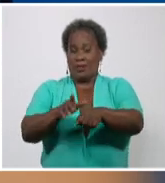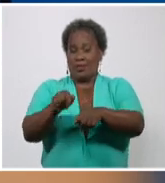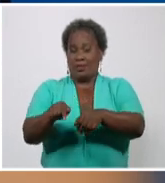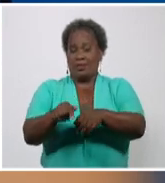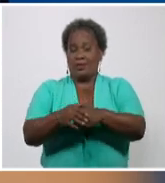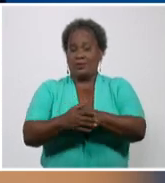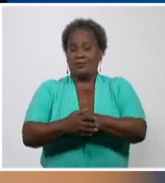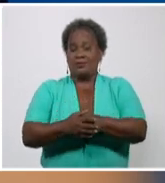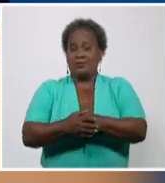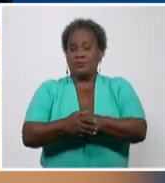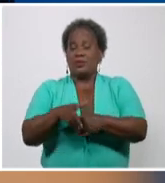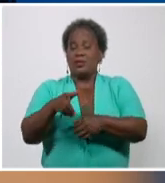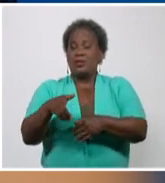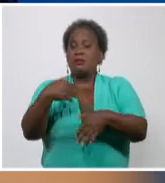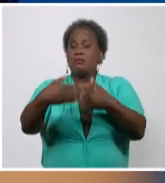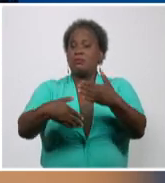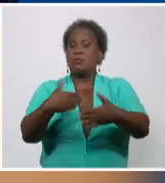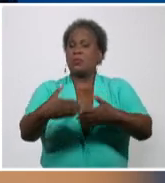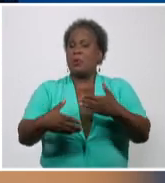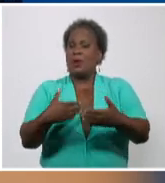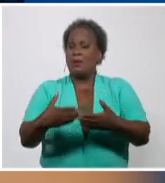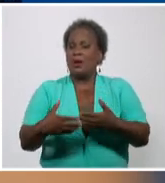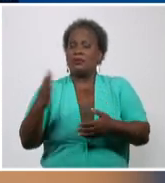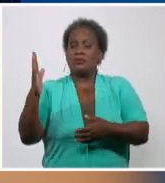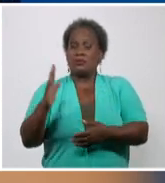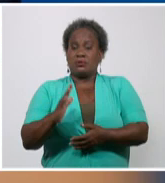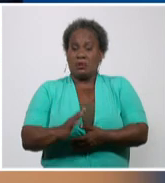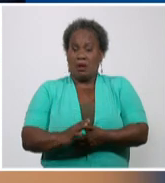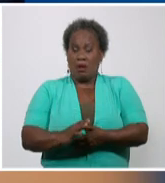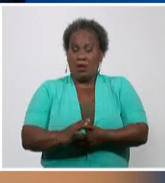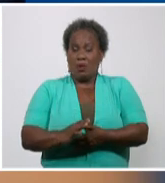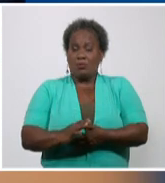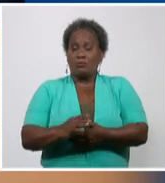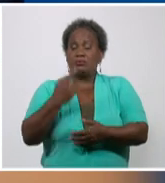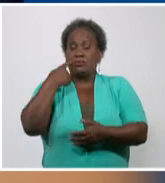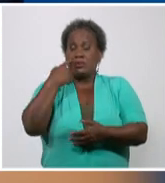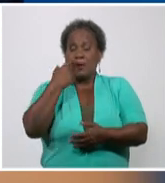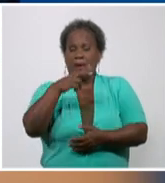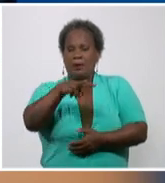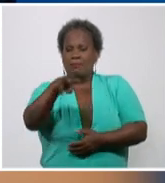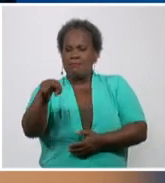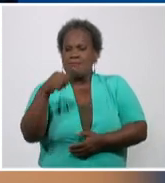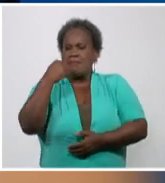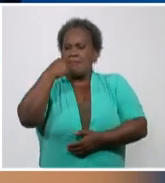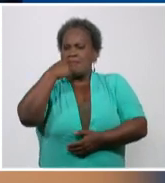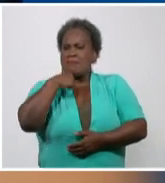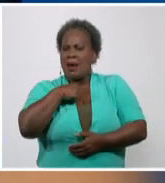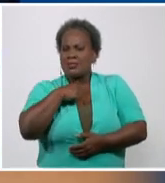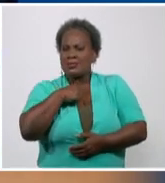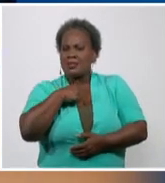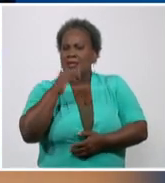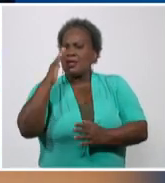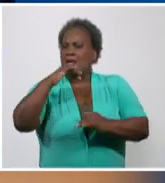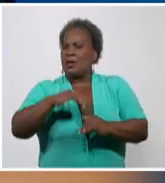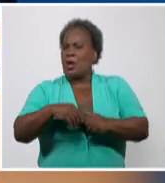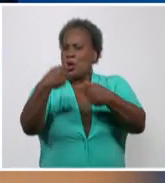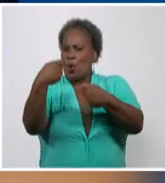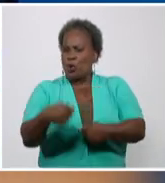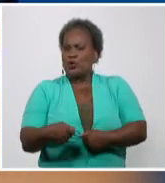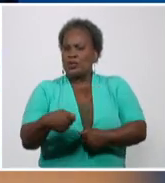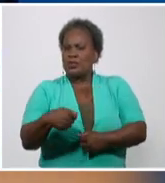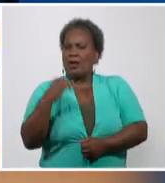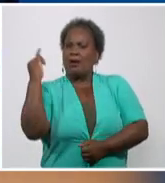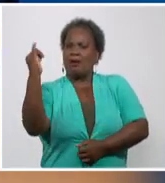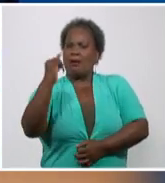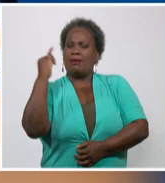COVID-19 y las crisis que ha exacerbado ponen aún más al descubierto el injusto orden internacional